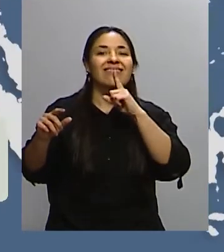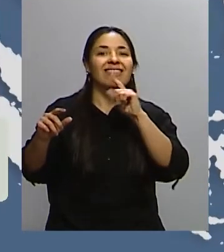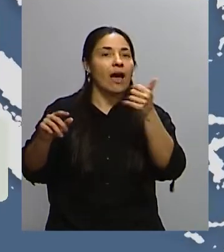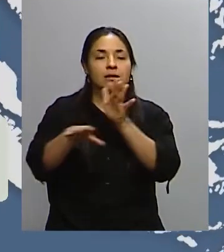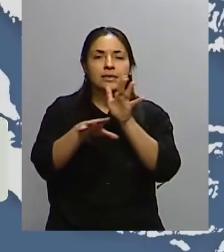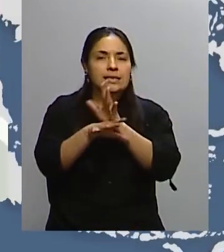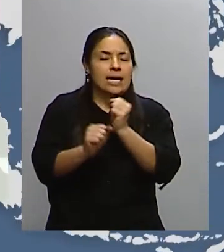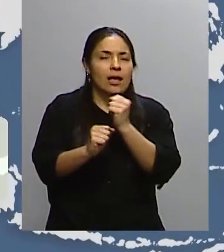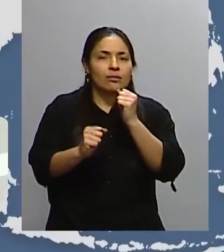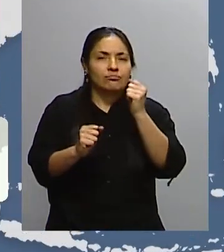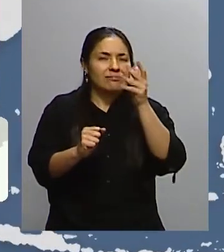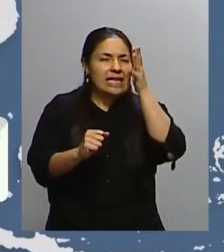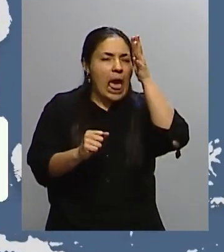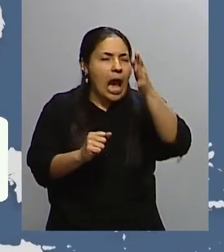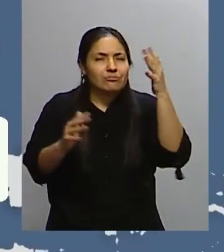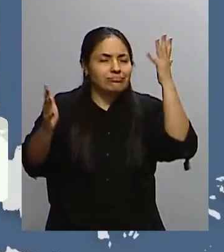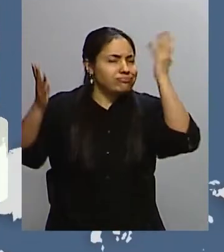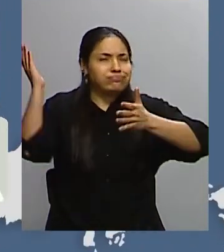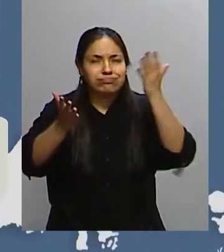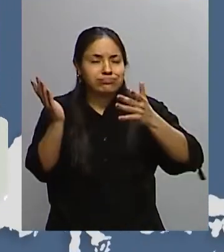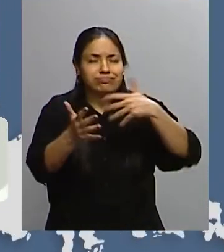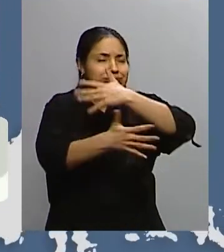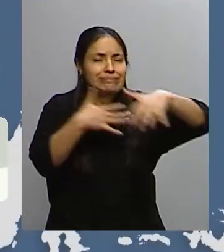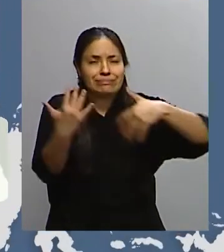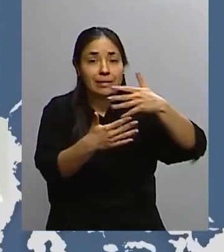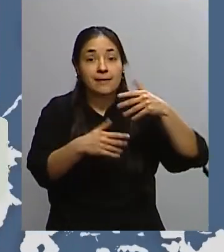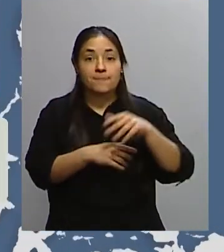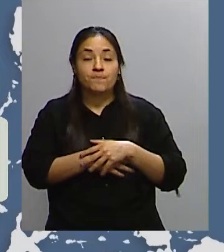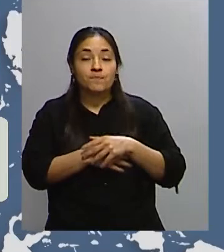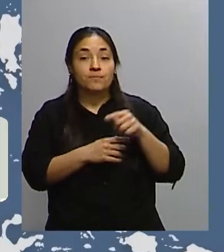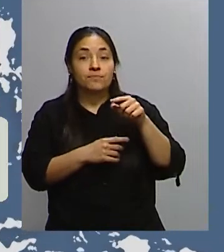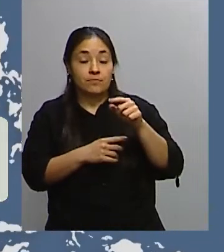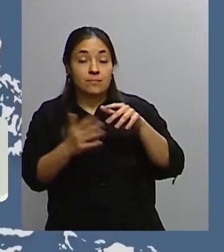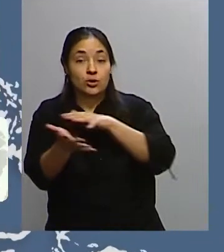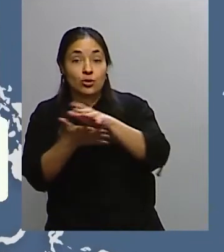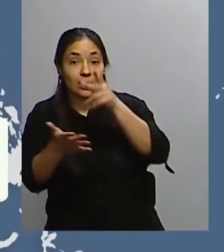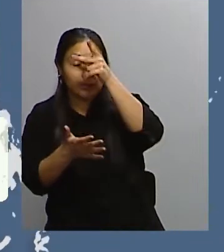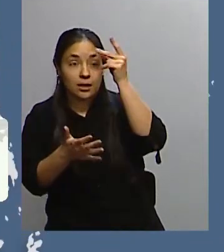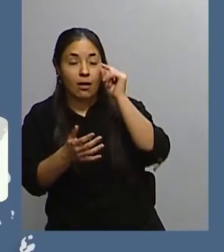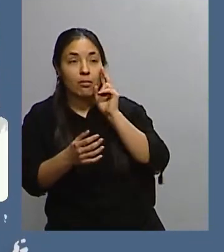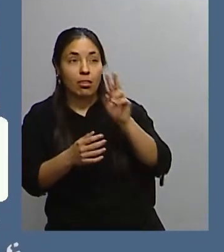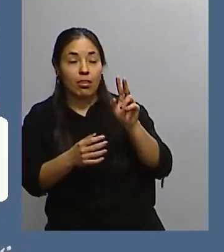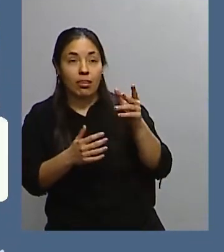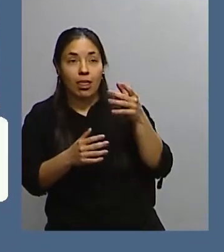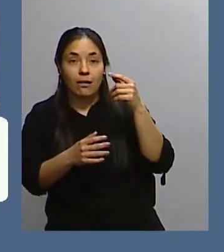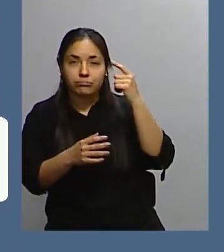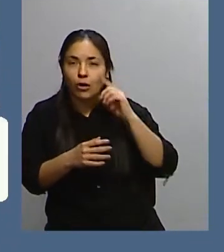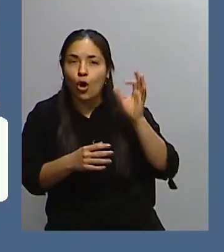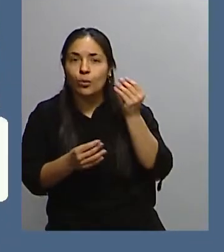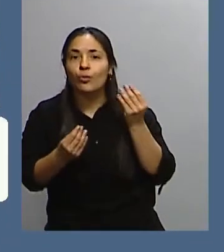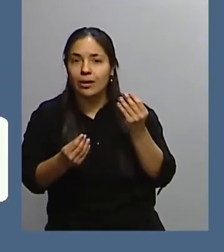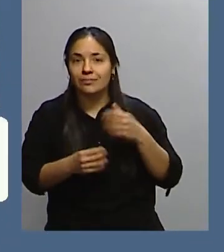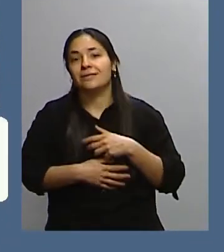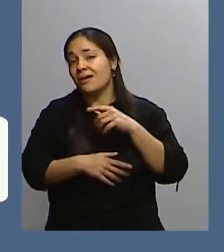Bueno, esto también ha sido muy característico de los medios de Chile. Fueron los medios los que establecieron